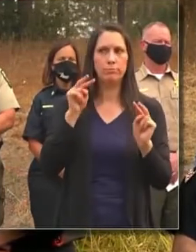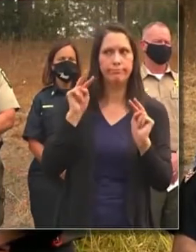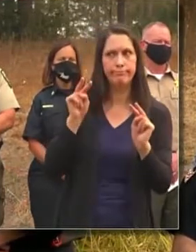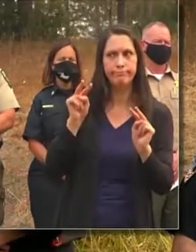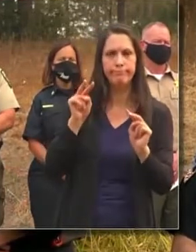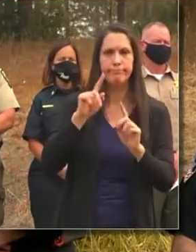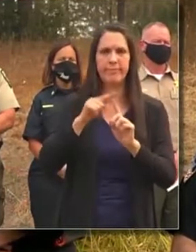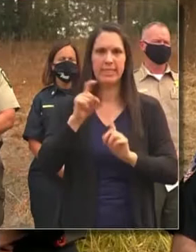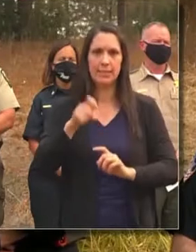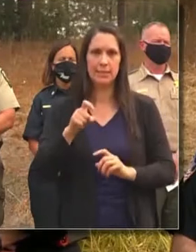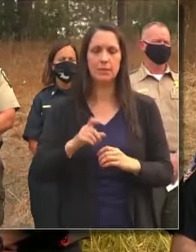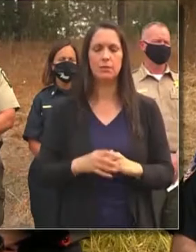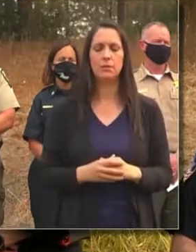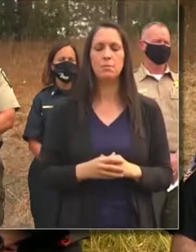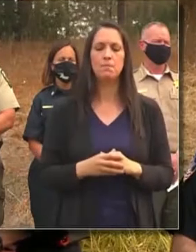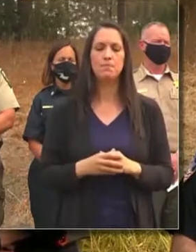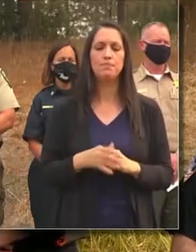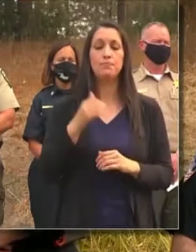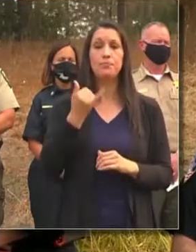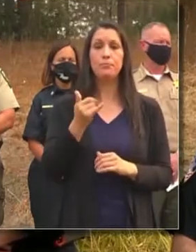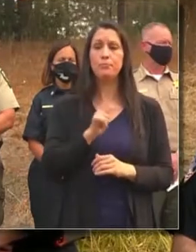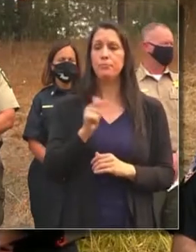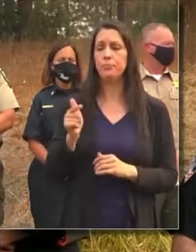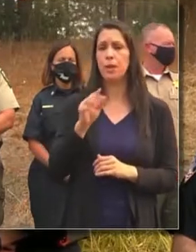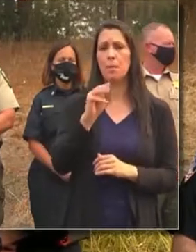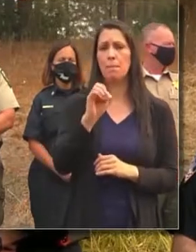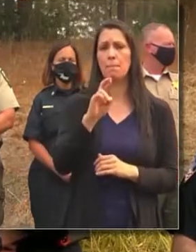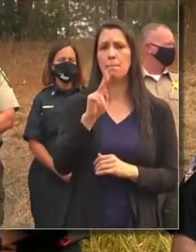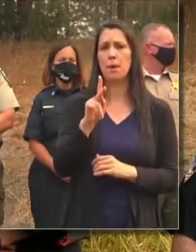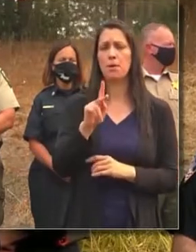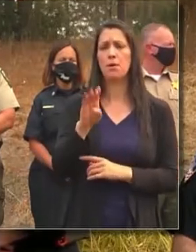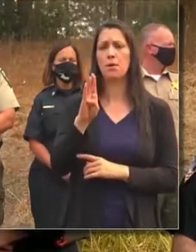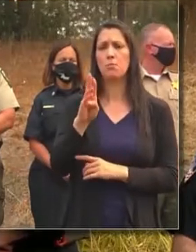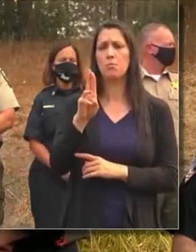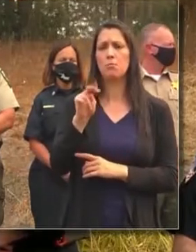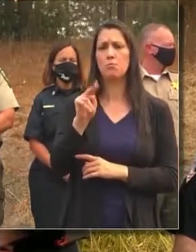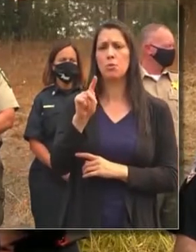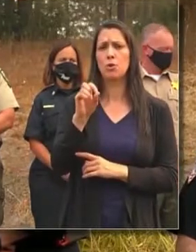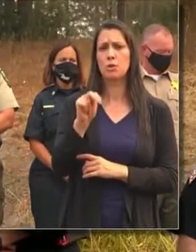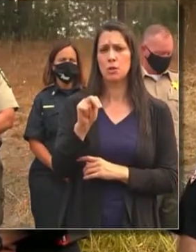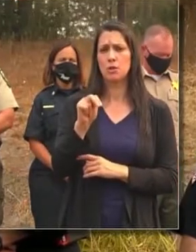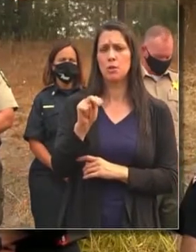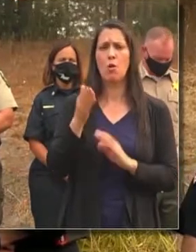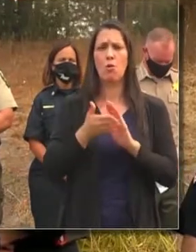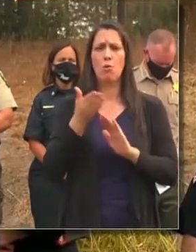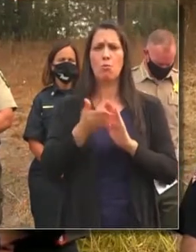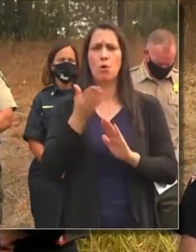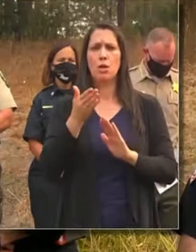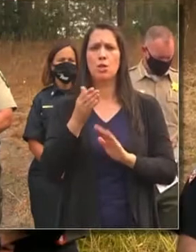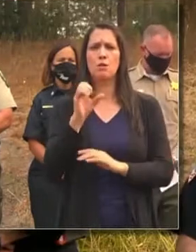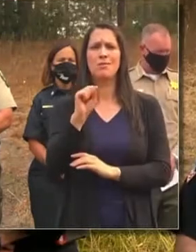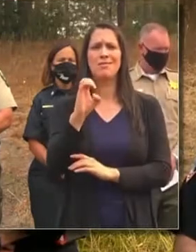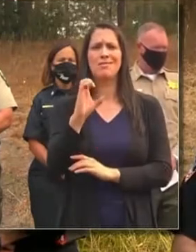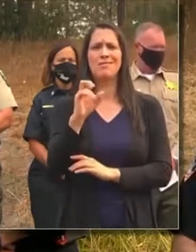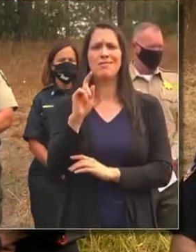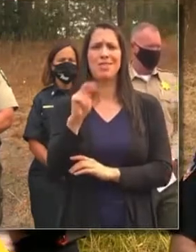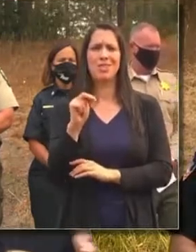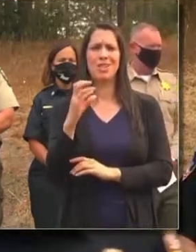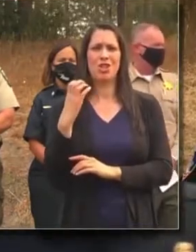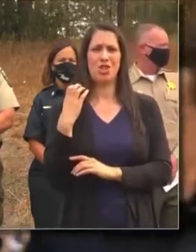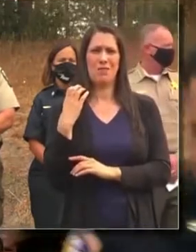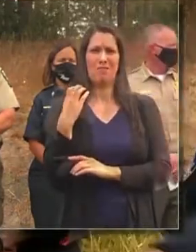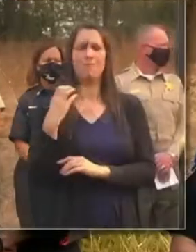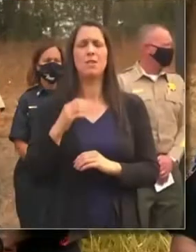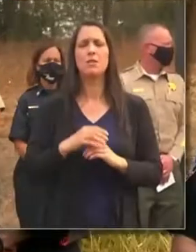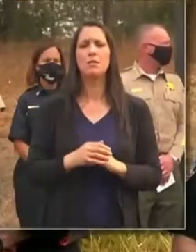conforme sea necesario con esto le entregaré la palabra a marc guasch el el equipo 3 el jefe de sección que nos dará